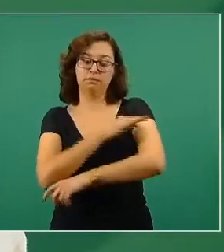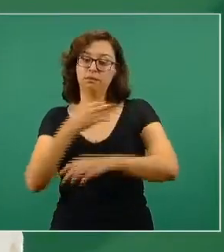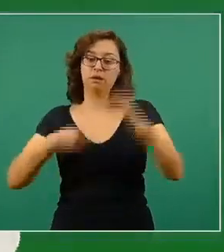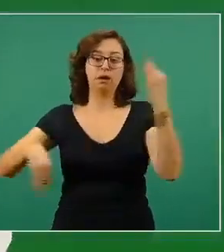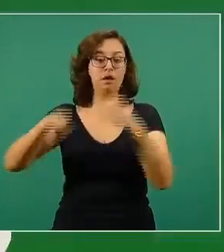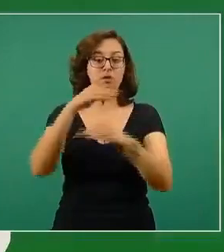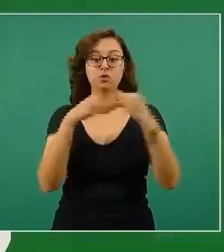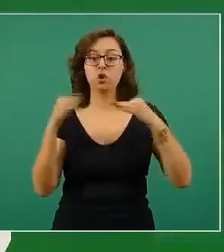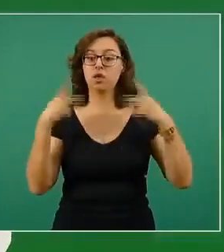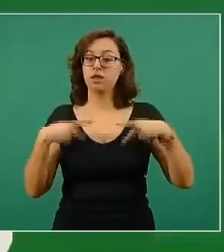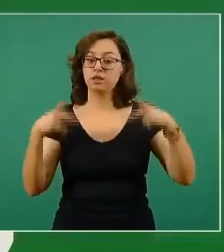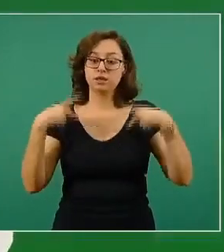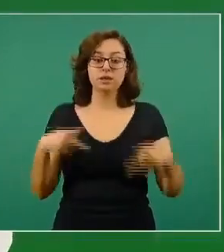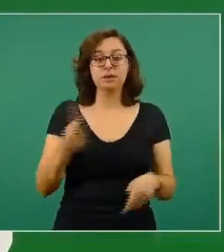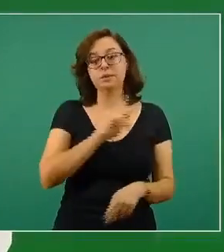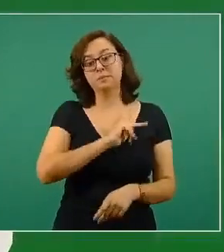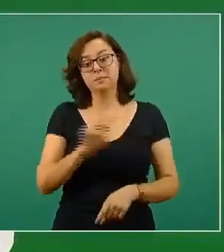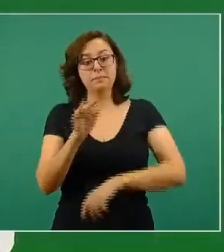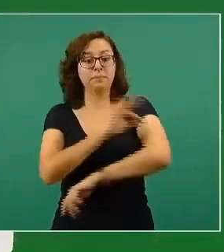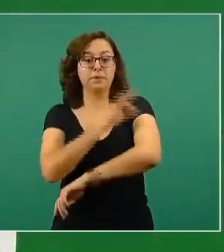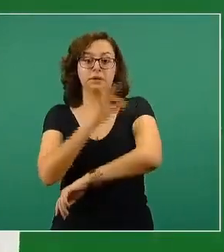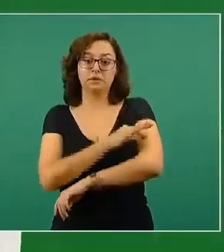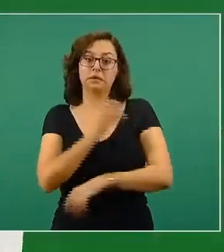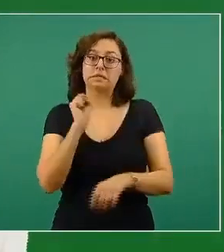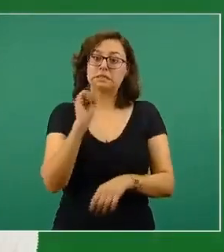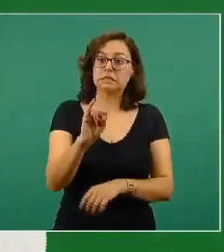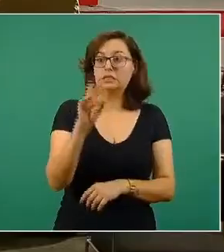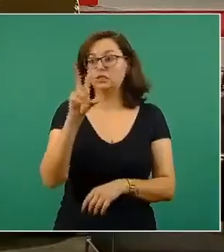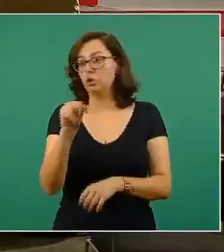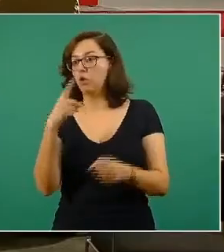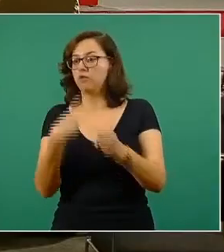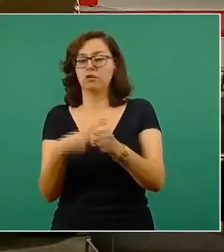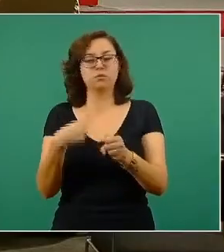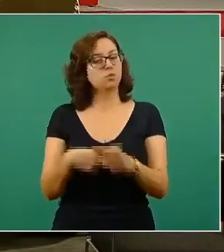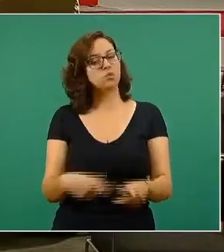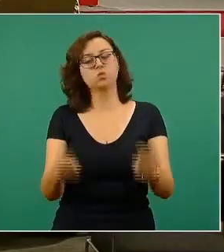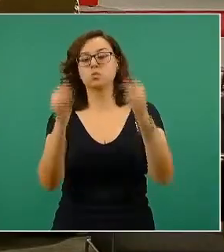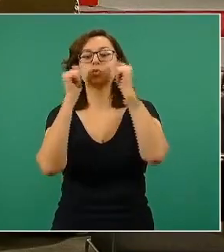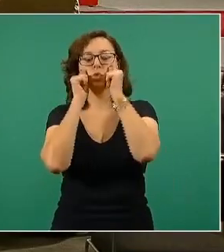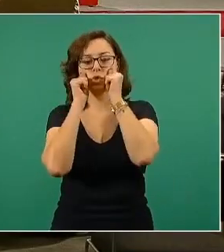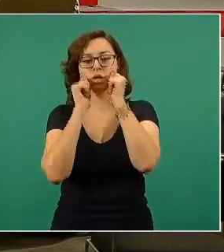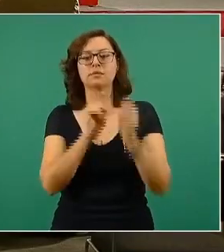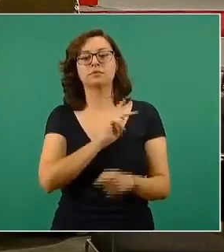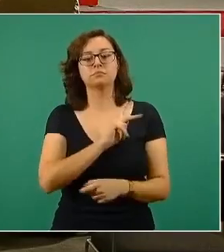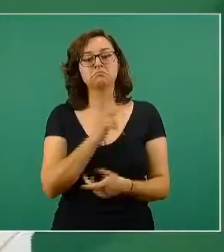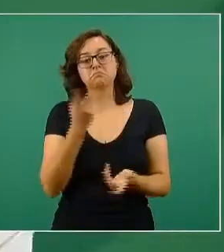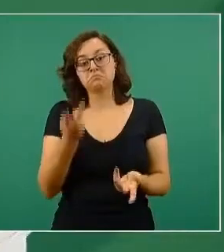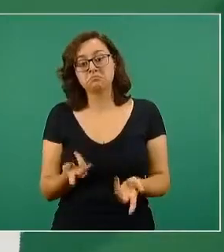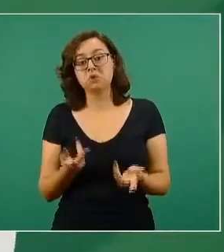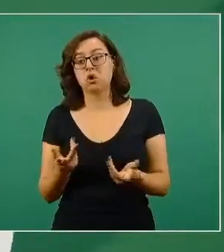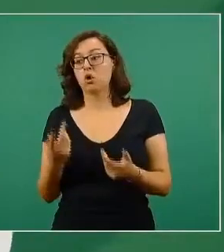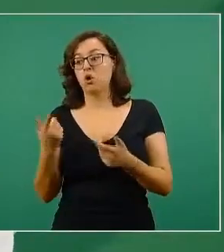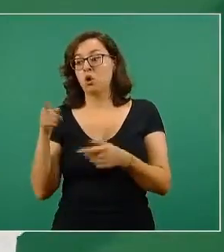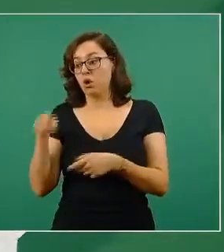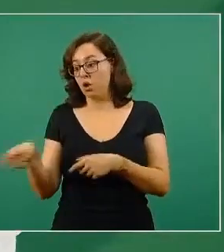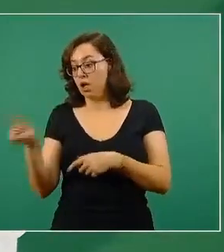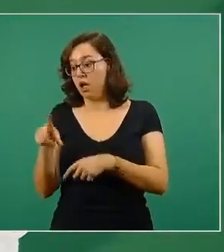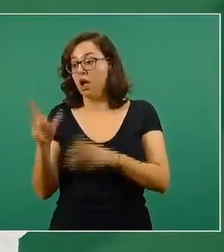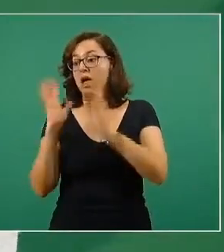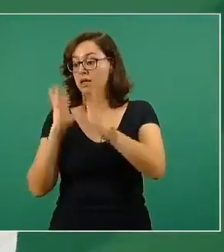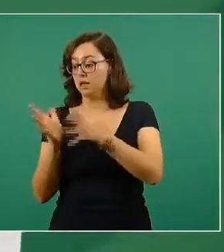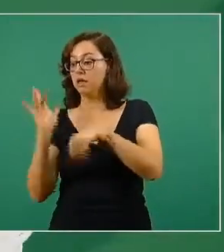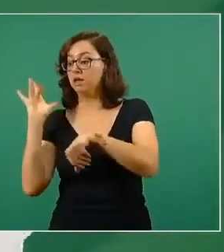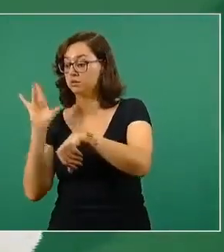vacunarse, independientemente de que hayan tenido o no COVID. Por lo tanto, los dos conjuntos, el de